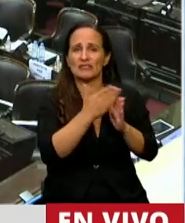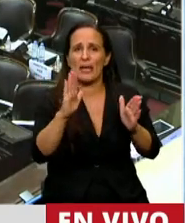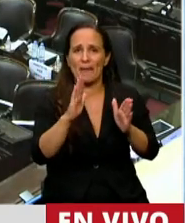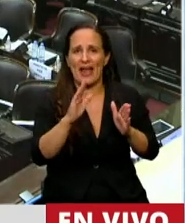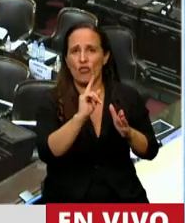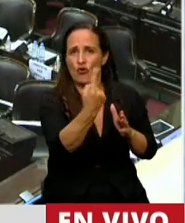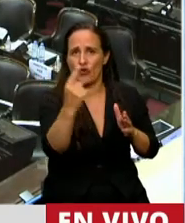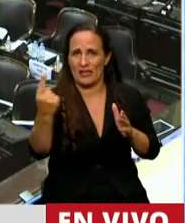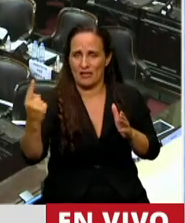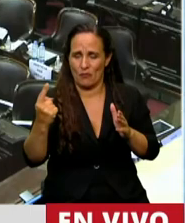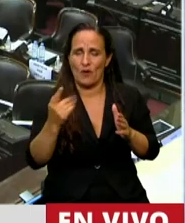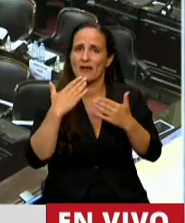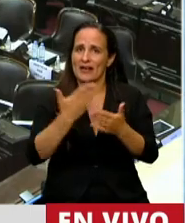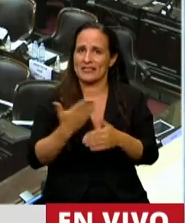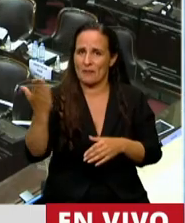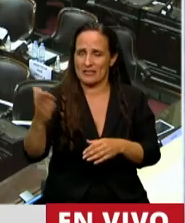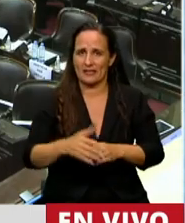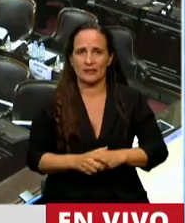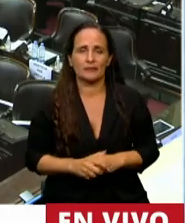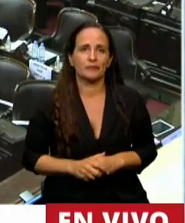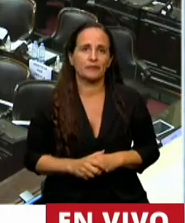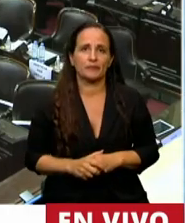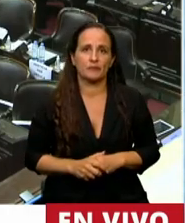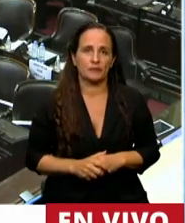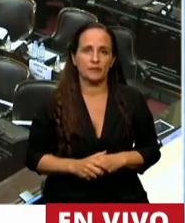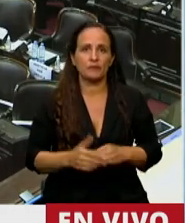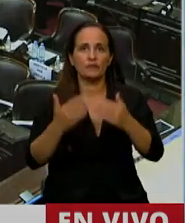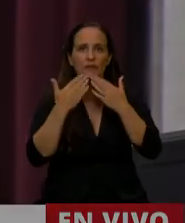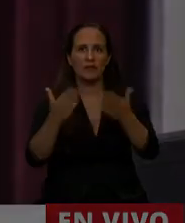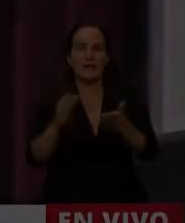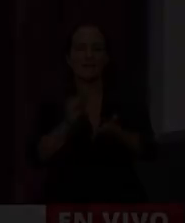nominal. Gracias, señor presidente. Gracias, diputado Sarghini.